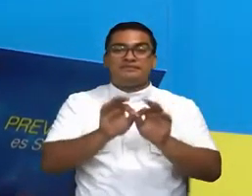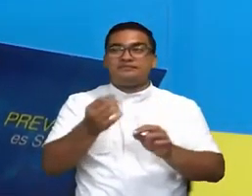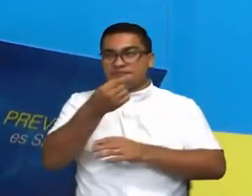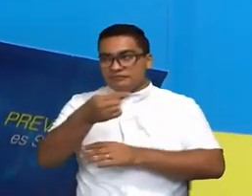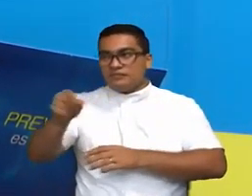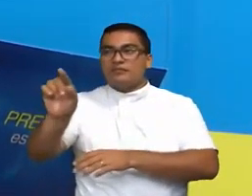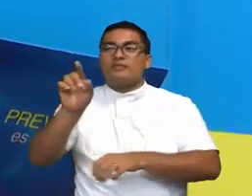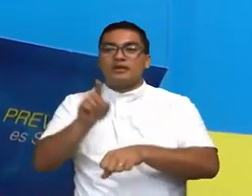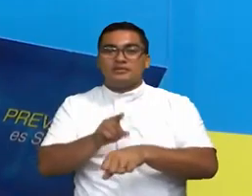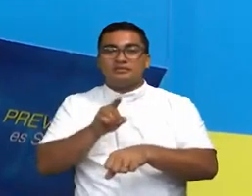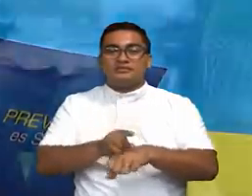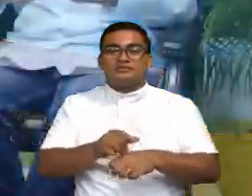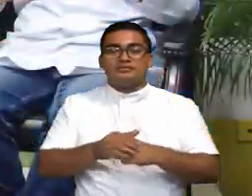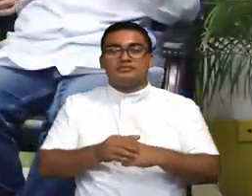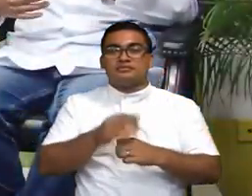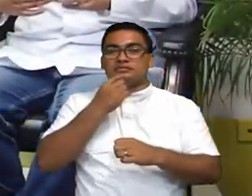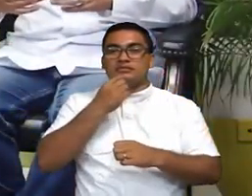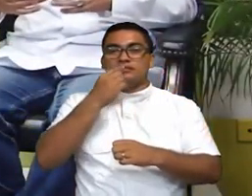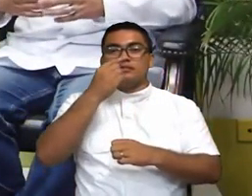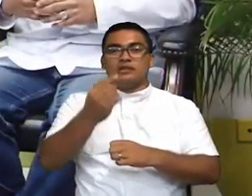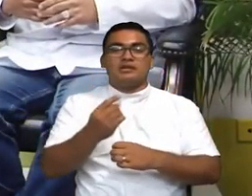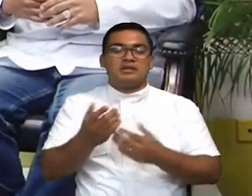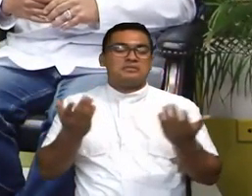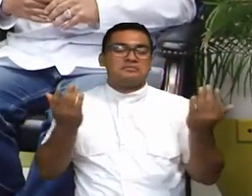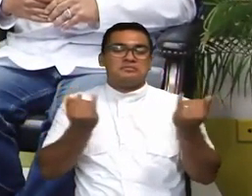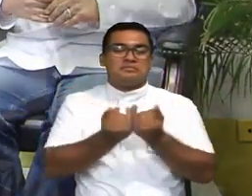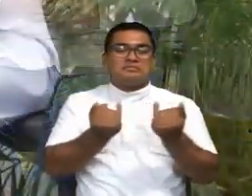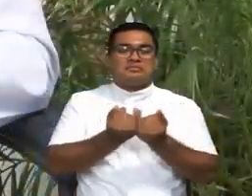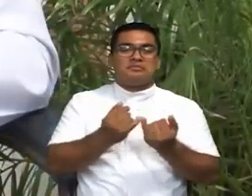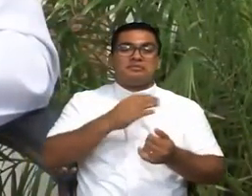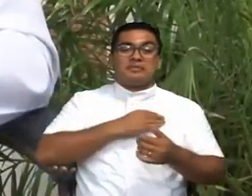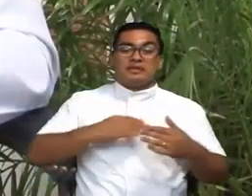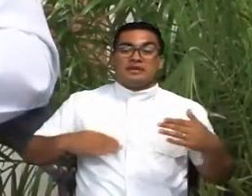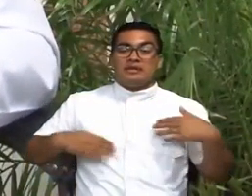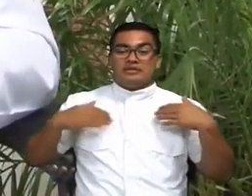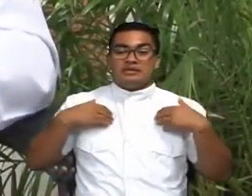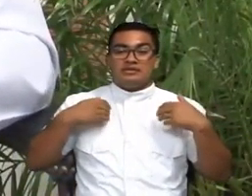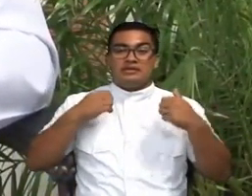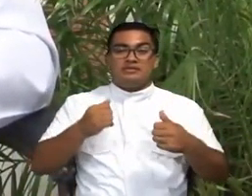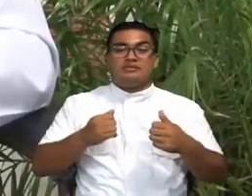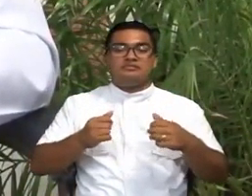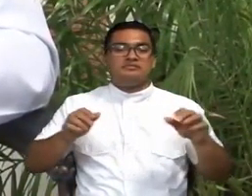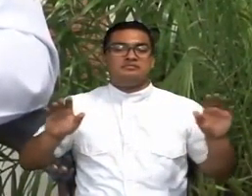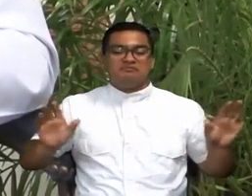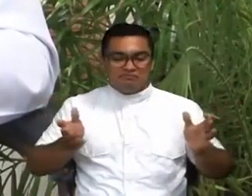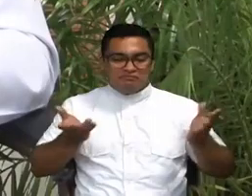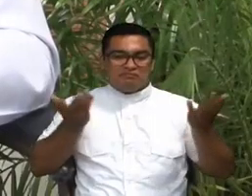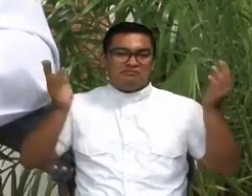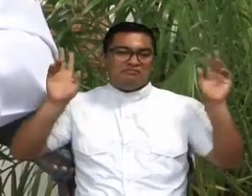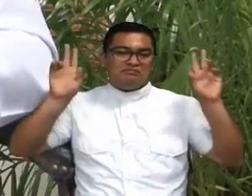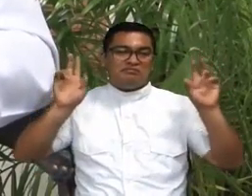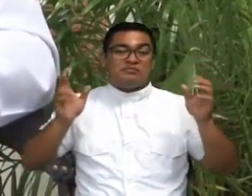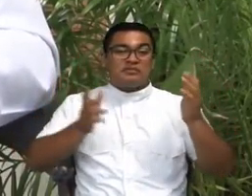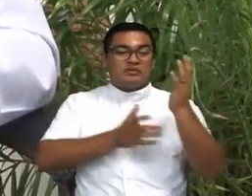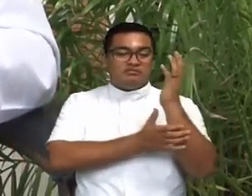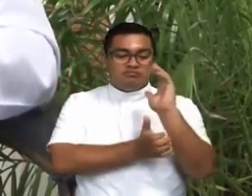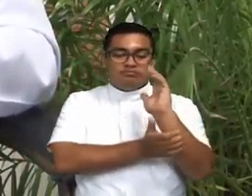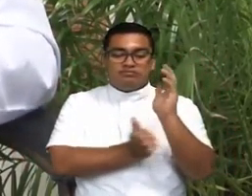médico. Exactamente. Incluso nosotros estamos, ya el MINSA está promoviendo lo que es la medicina